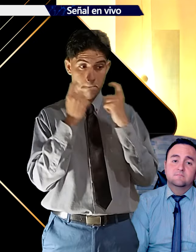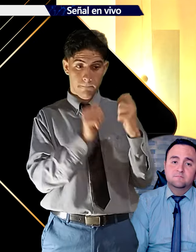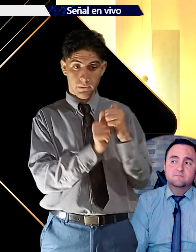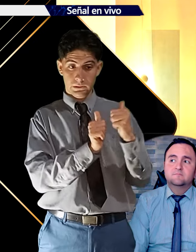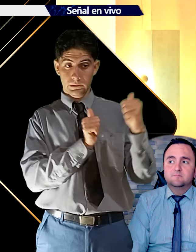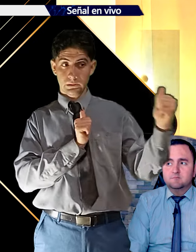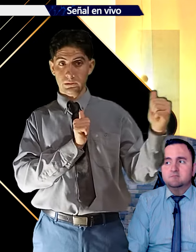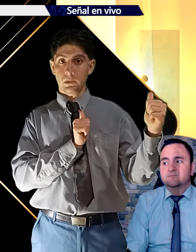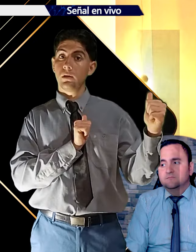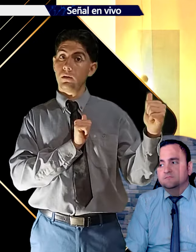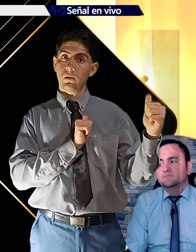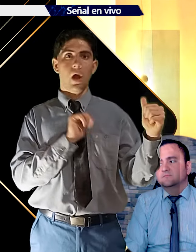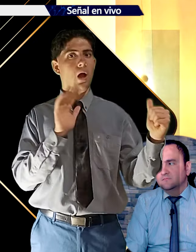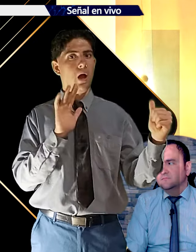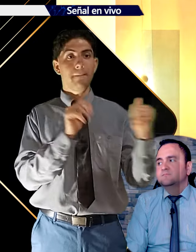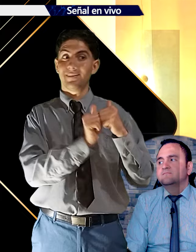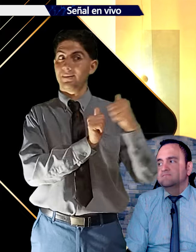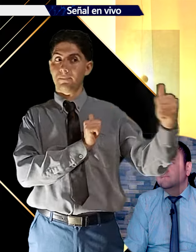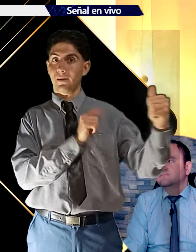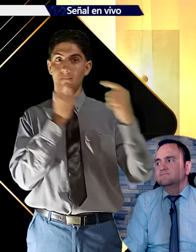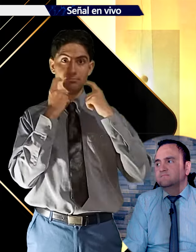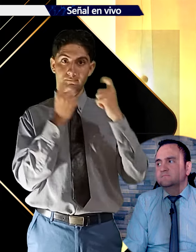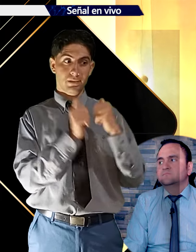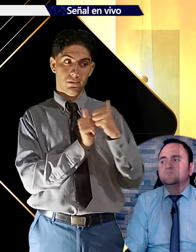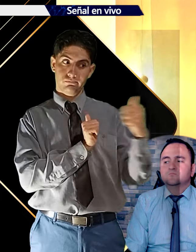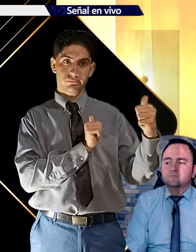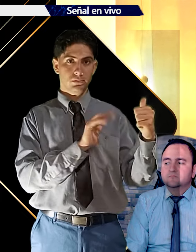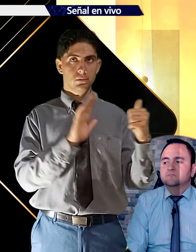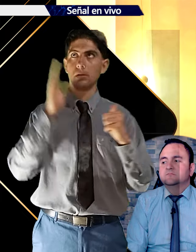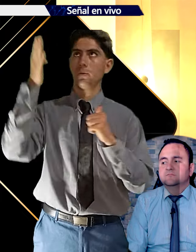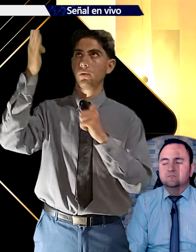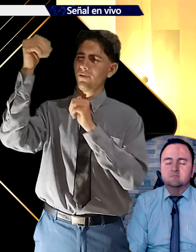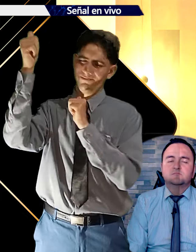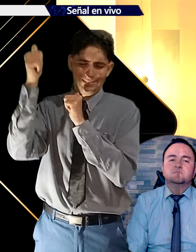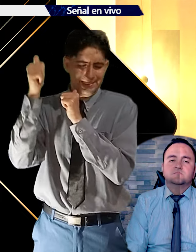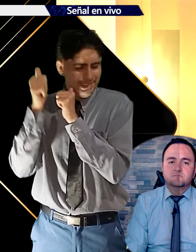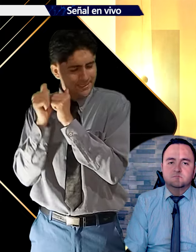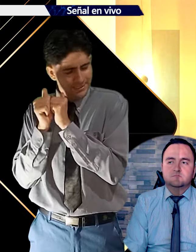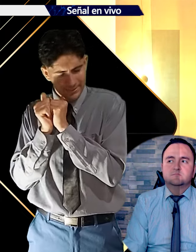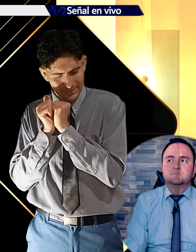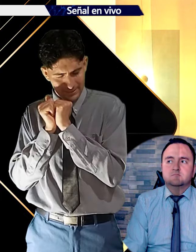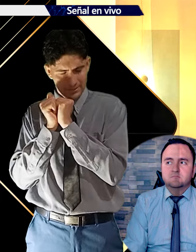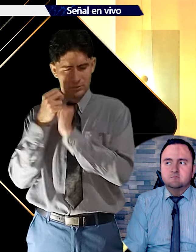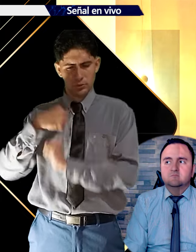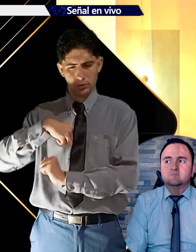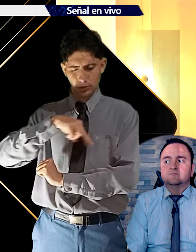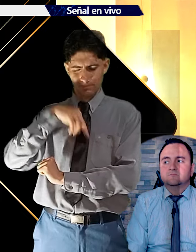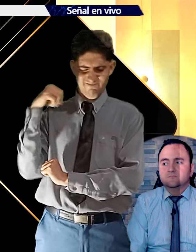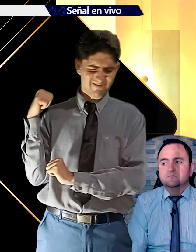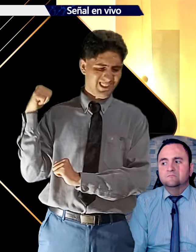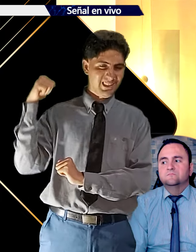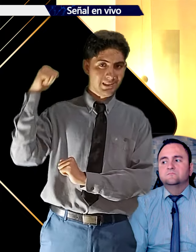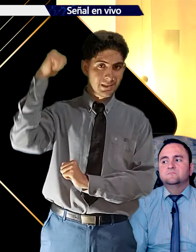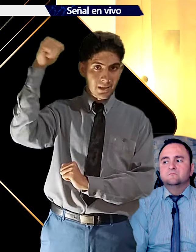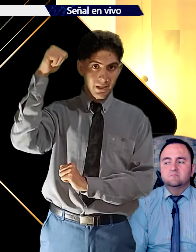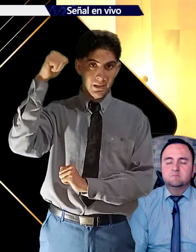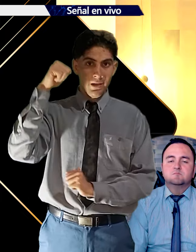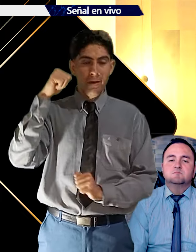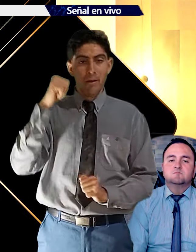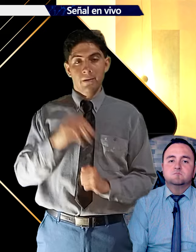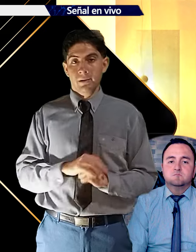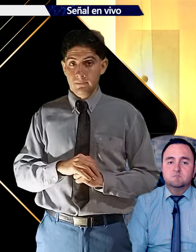nos apartamos del pecado, o el pecado nos aparta de Dios, y terminaremos burlados del